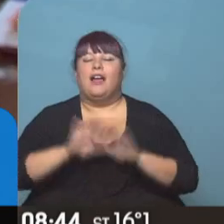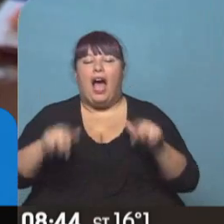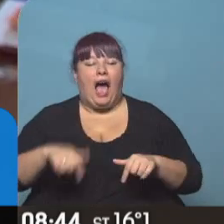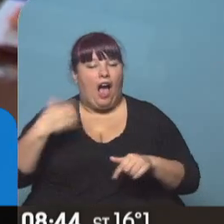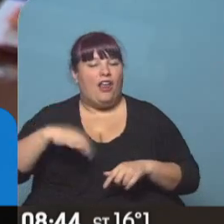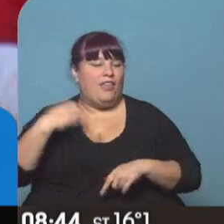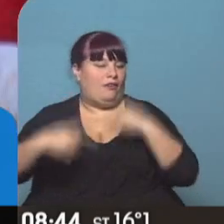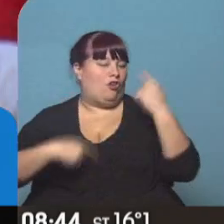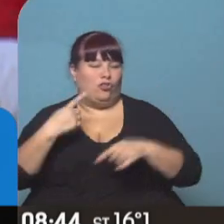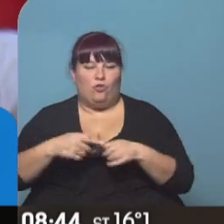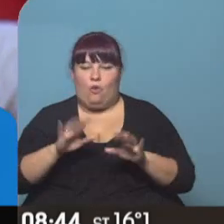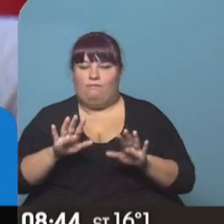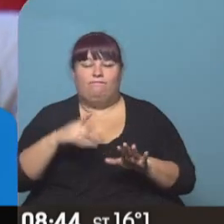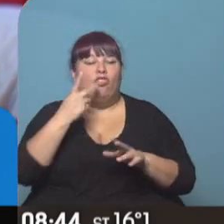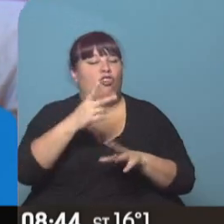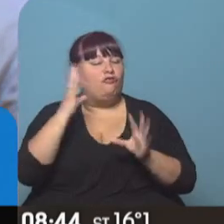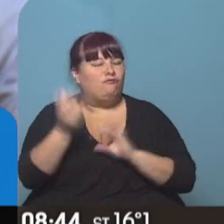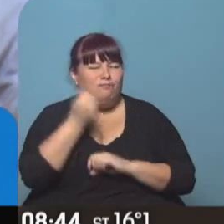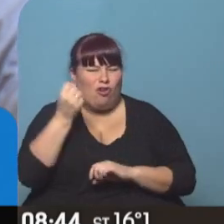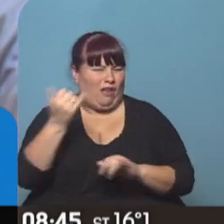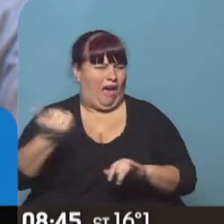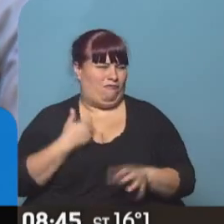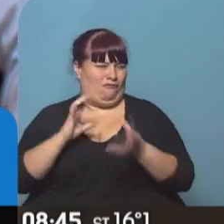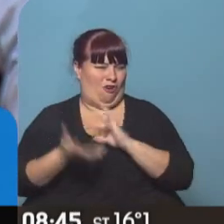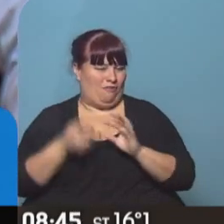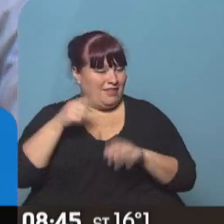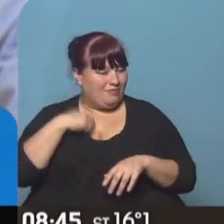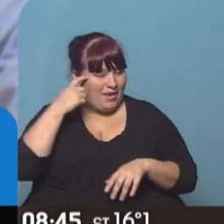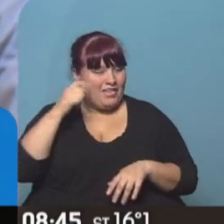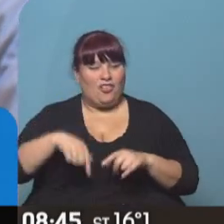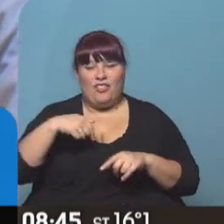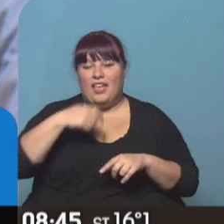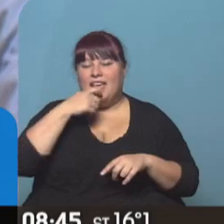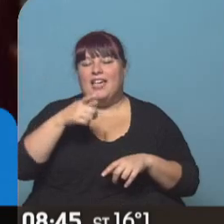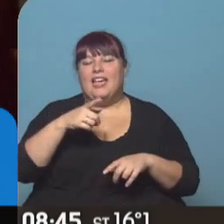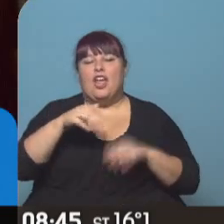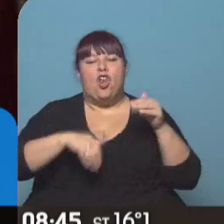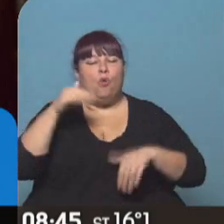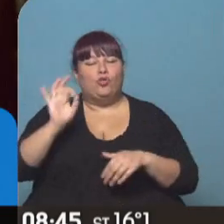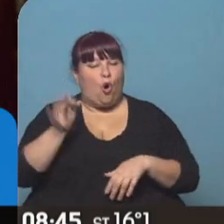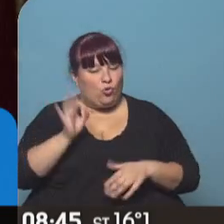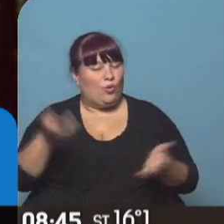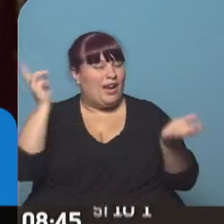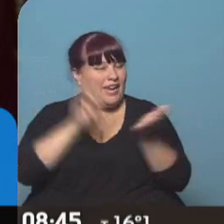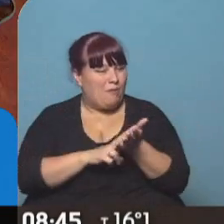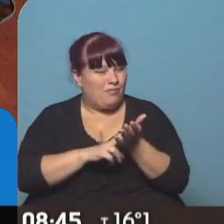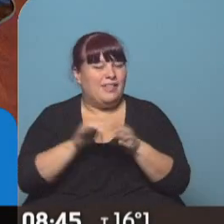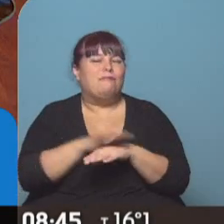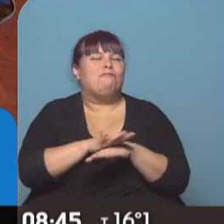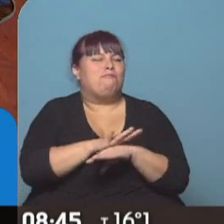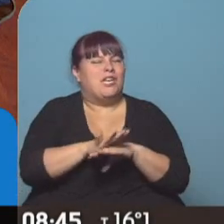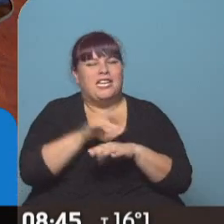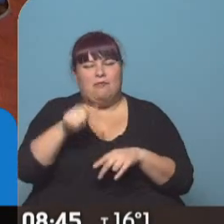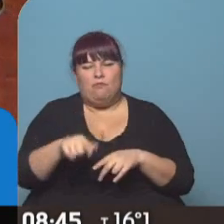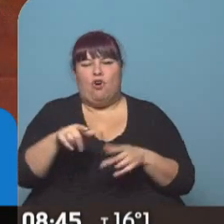tenemos que avanzar con lo cual fueron dos señales muy claras y yo creo que en tanto en cuanto a las elecciones de octubre se ratifiquen mínimamente